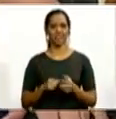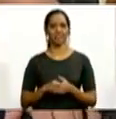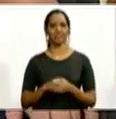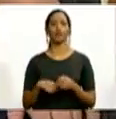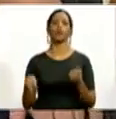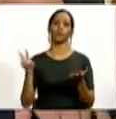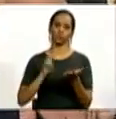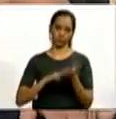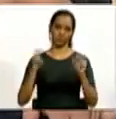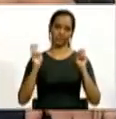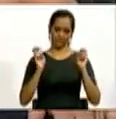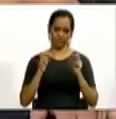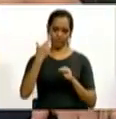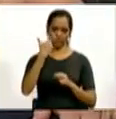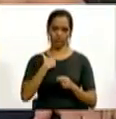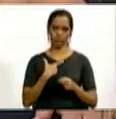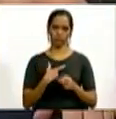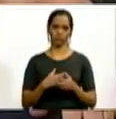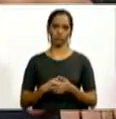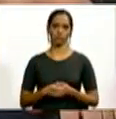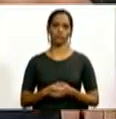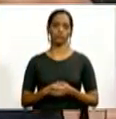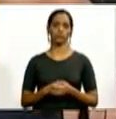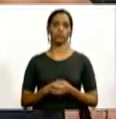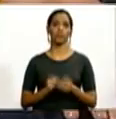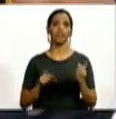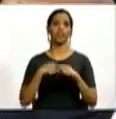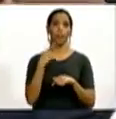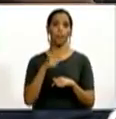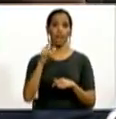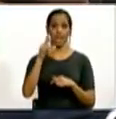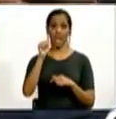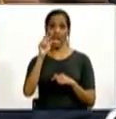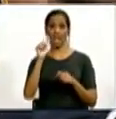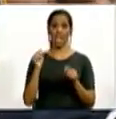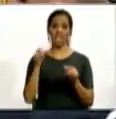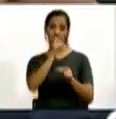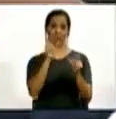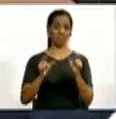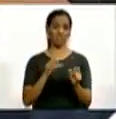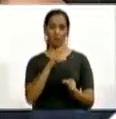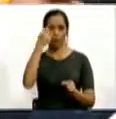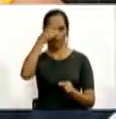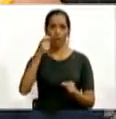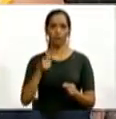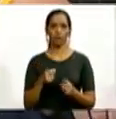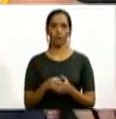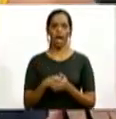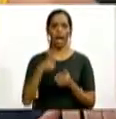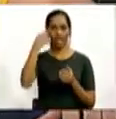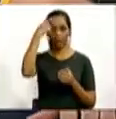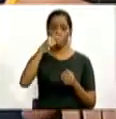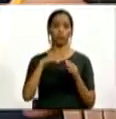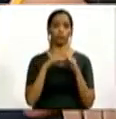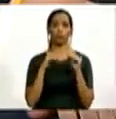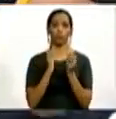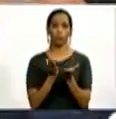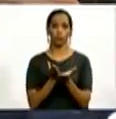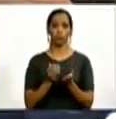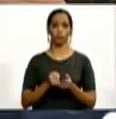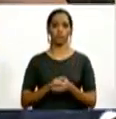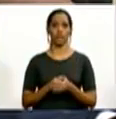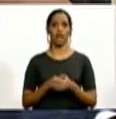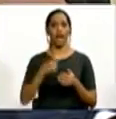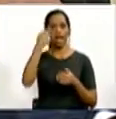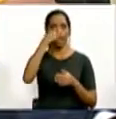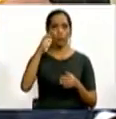Retomando el tema en serio. Después sale Lara Faría y dice, esa gente que está ahí no es pueblo, aquí es pueblo todo el mundo. Aquí es pueblo todo el mundo,